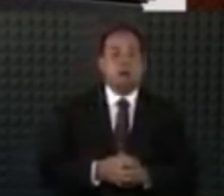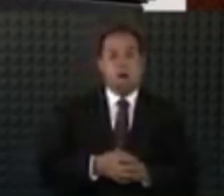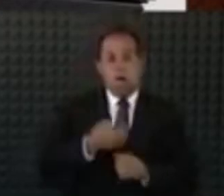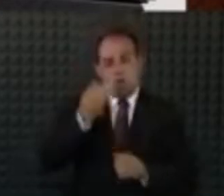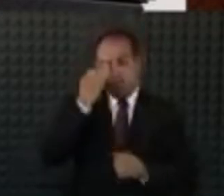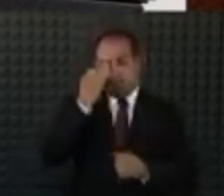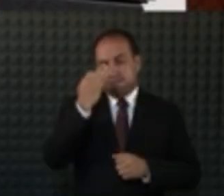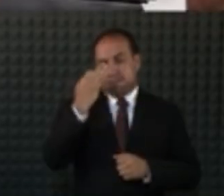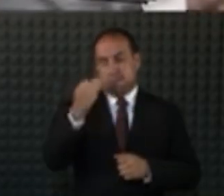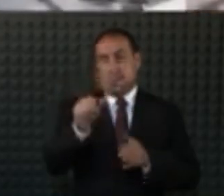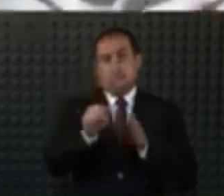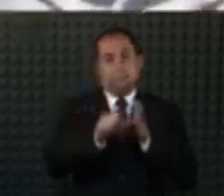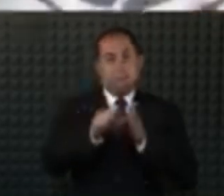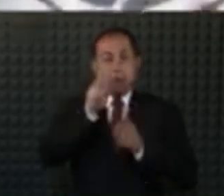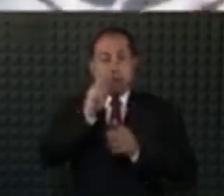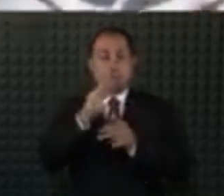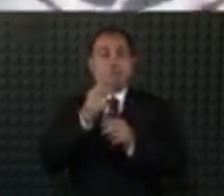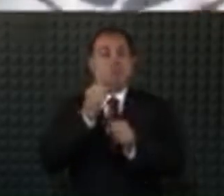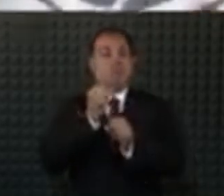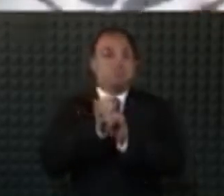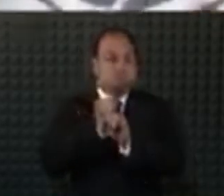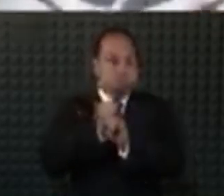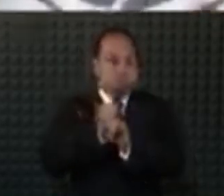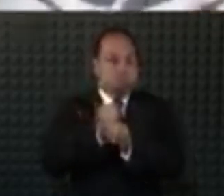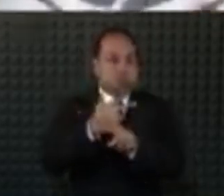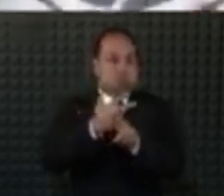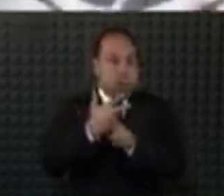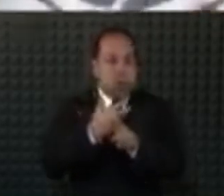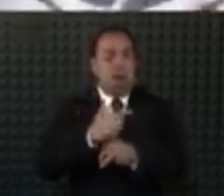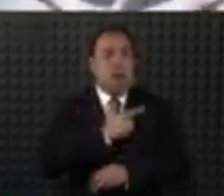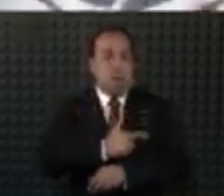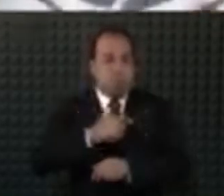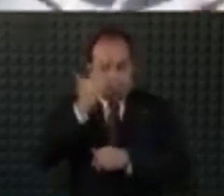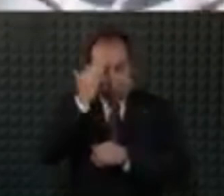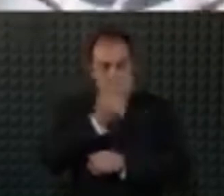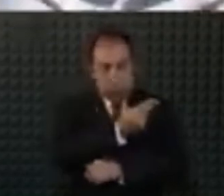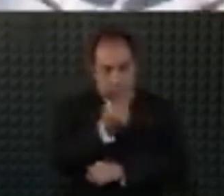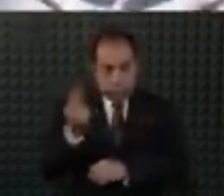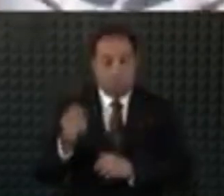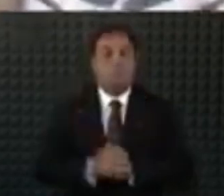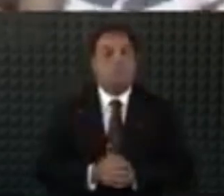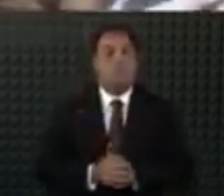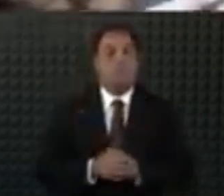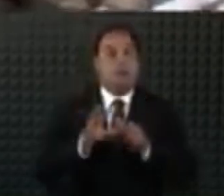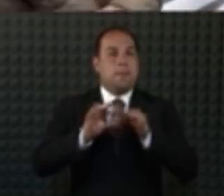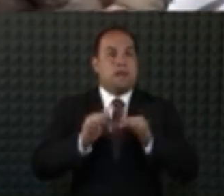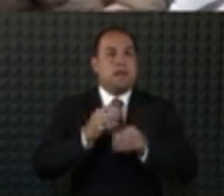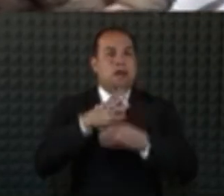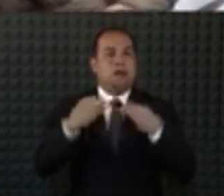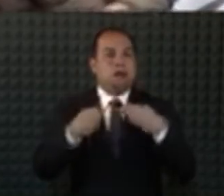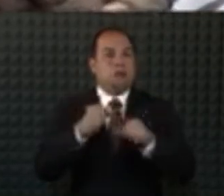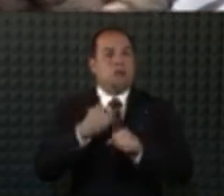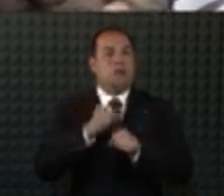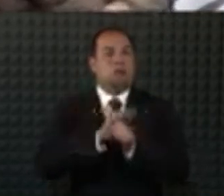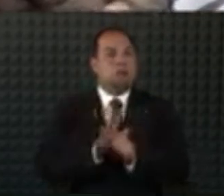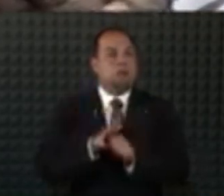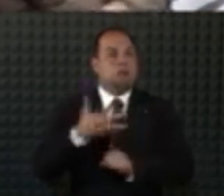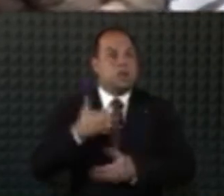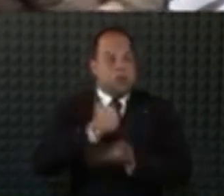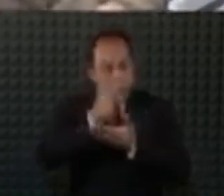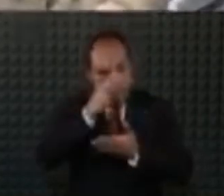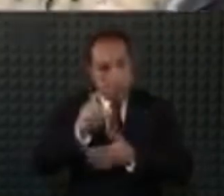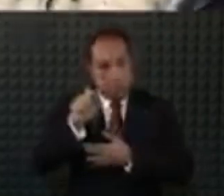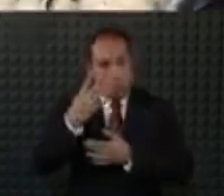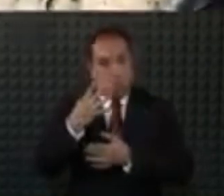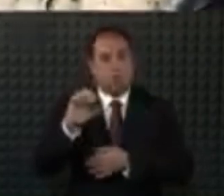2 meses de verlos virtualmente, es un placer conocerlos en persona. Les platicamos cómo va la pandemia en la Ciudad de México a día 24 de septiembre.